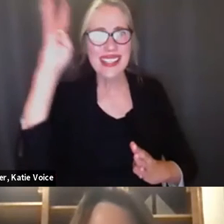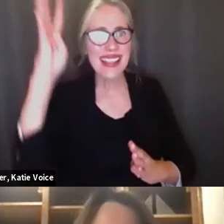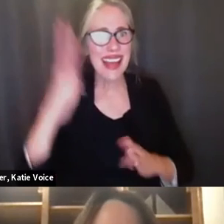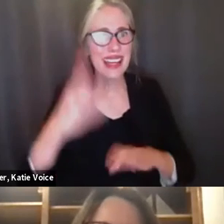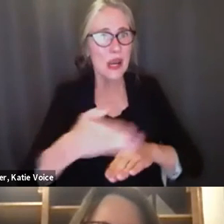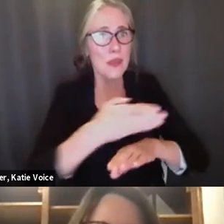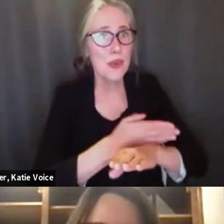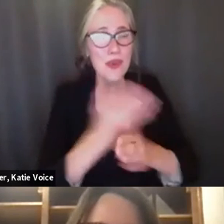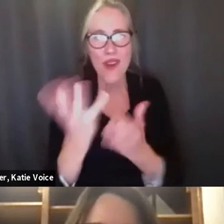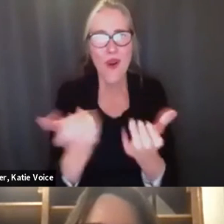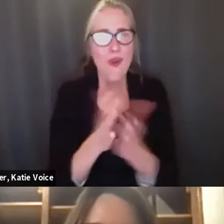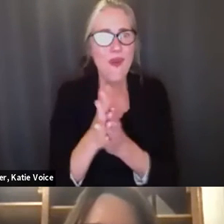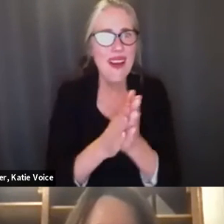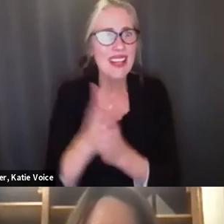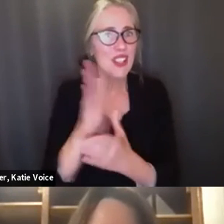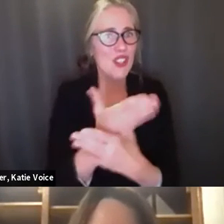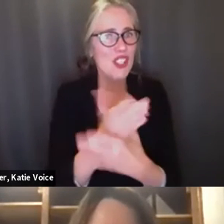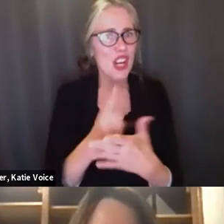Queremos